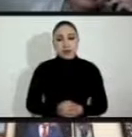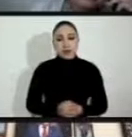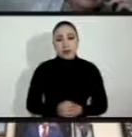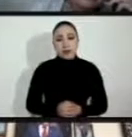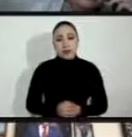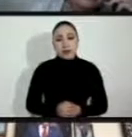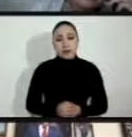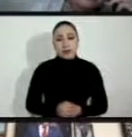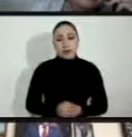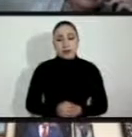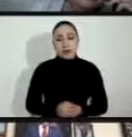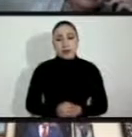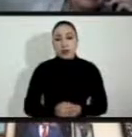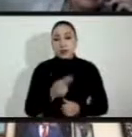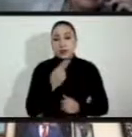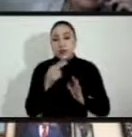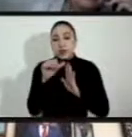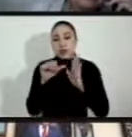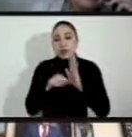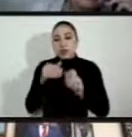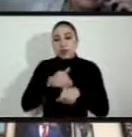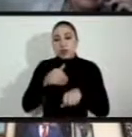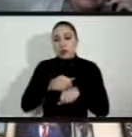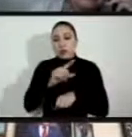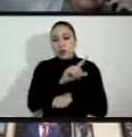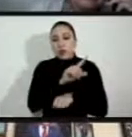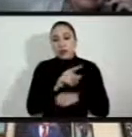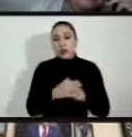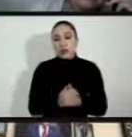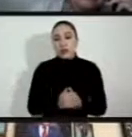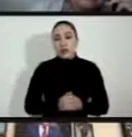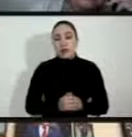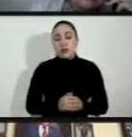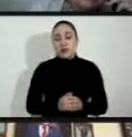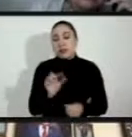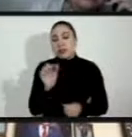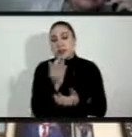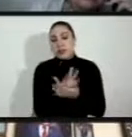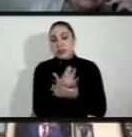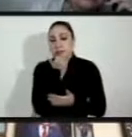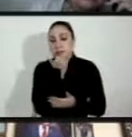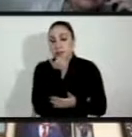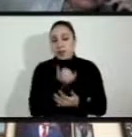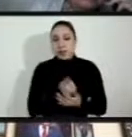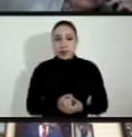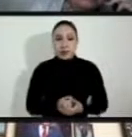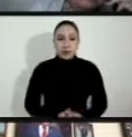dispuesto por el artículo 100,